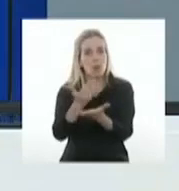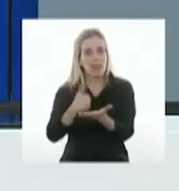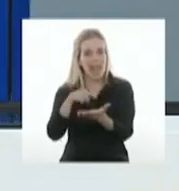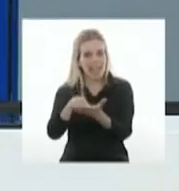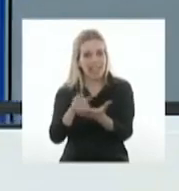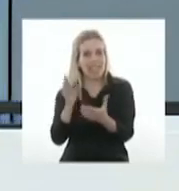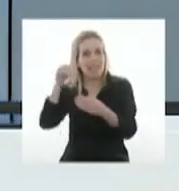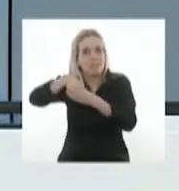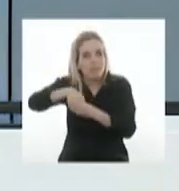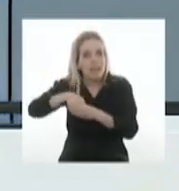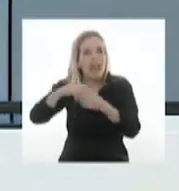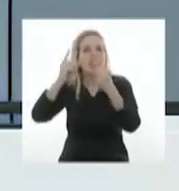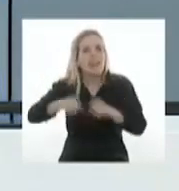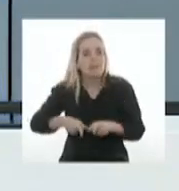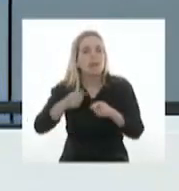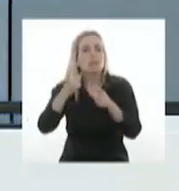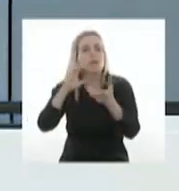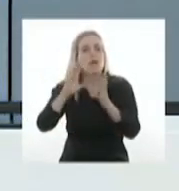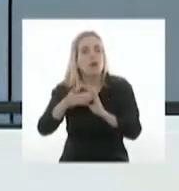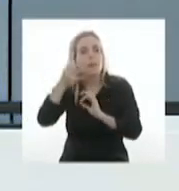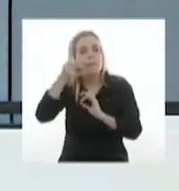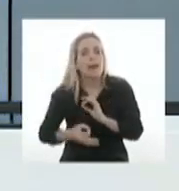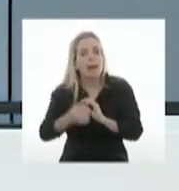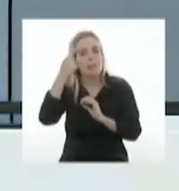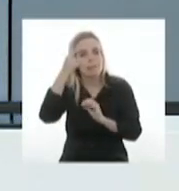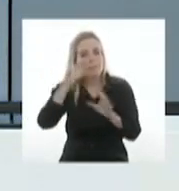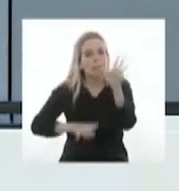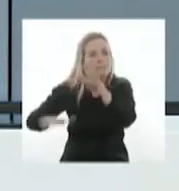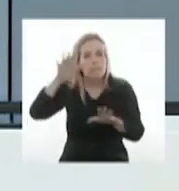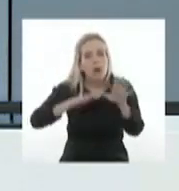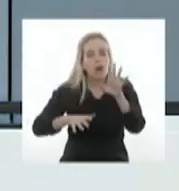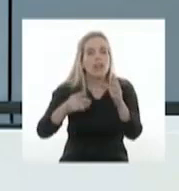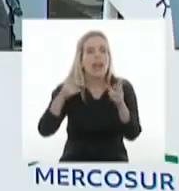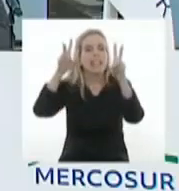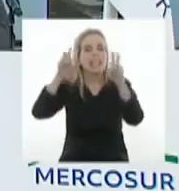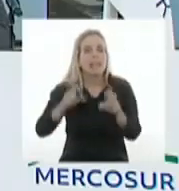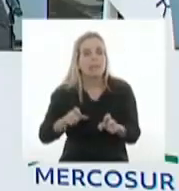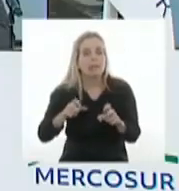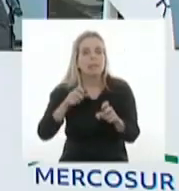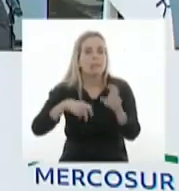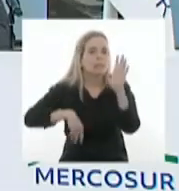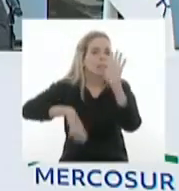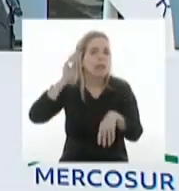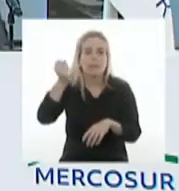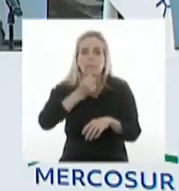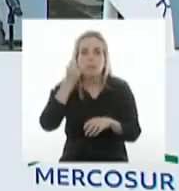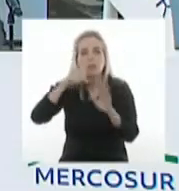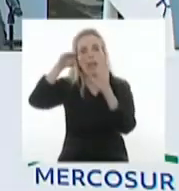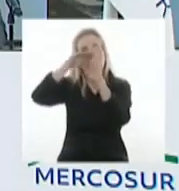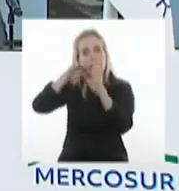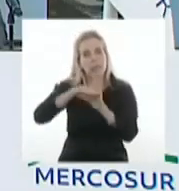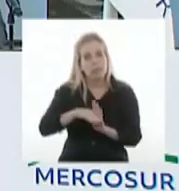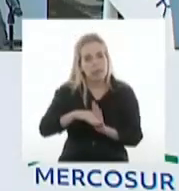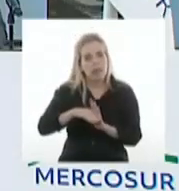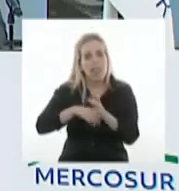solamente en materia de acuerdos preferenciales. Uruguay tiene una agenda de cosas pendientes a hacer, alineadas con esto, para poder aprovecharlo.